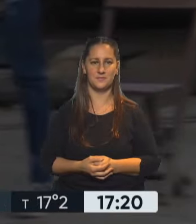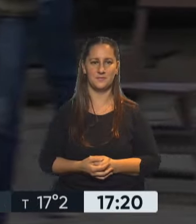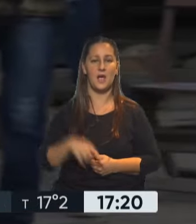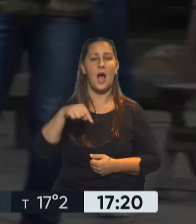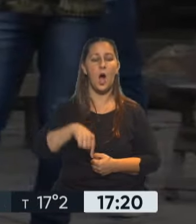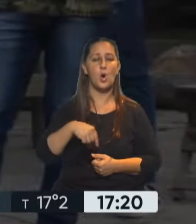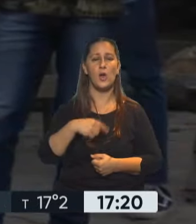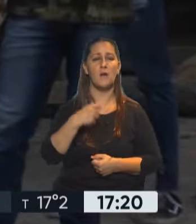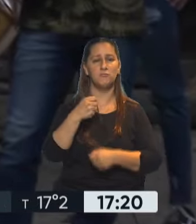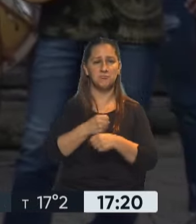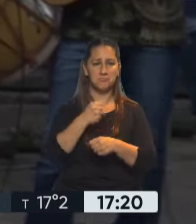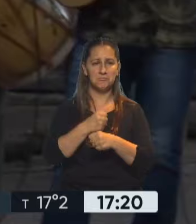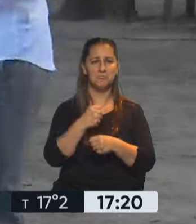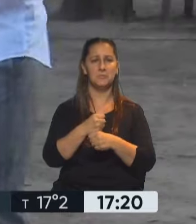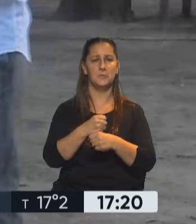con hace